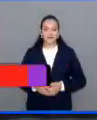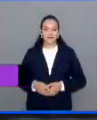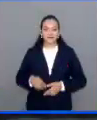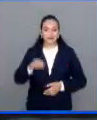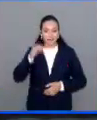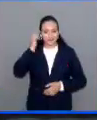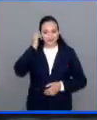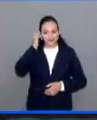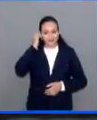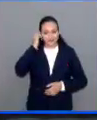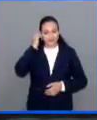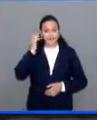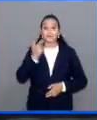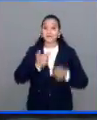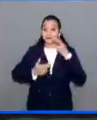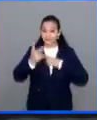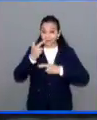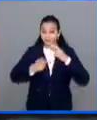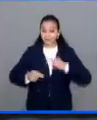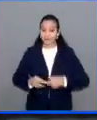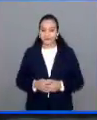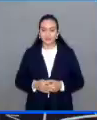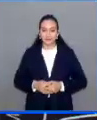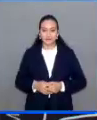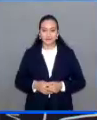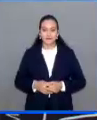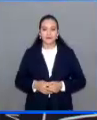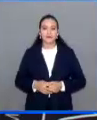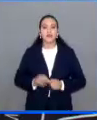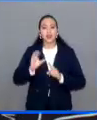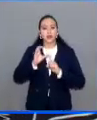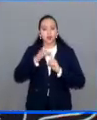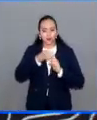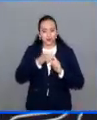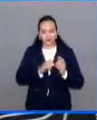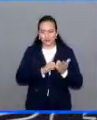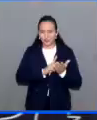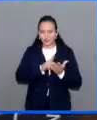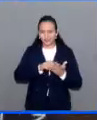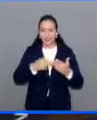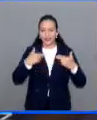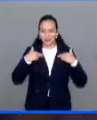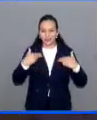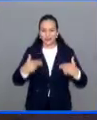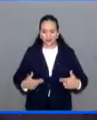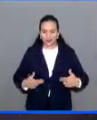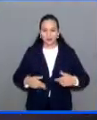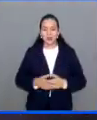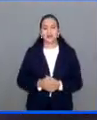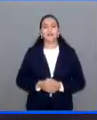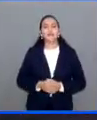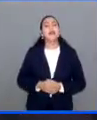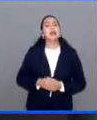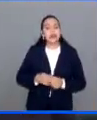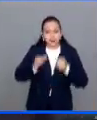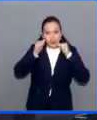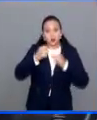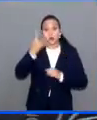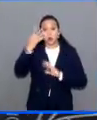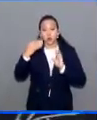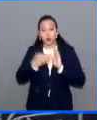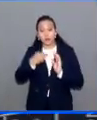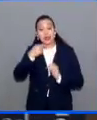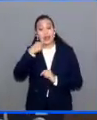Al regresar, Comisión de Derechos Humanos de la Ciudad de México atendió más de 4,000 quejas de personas